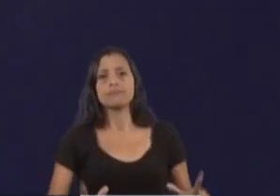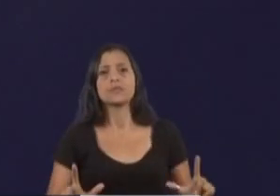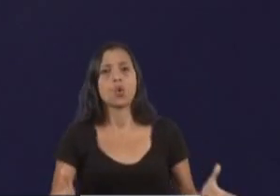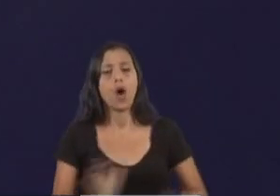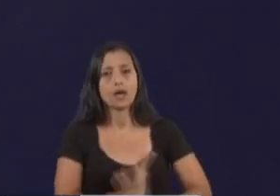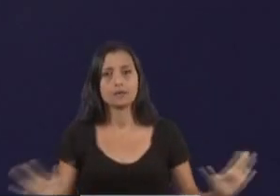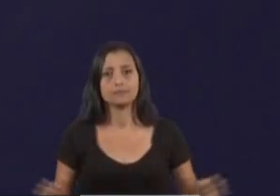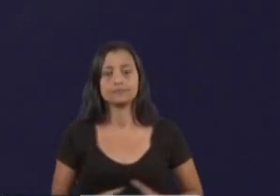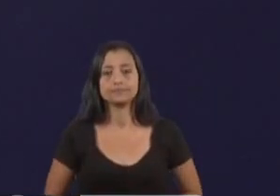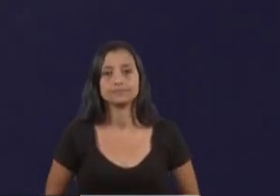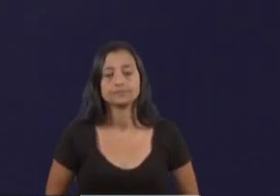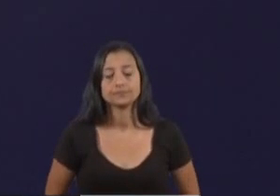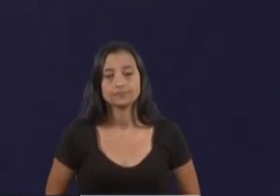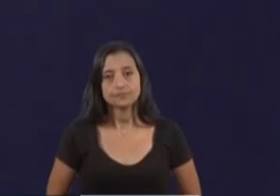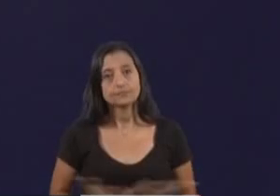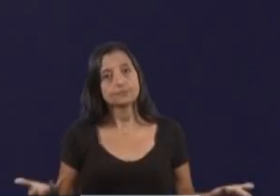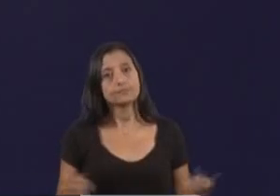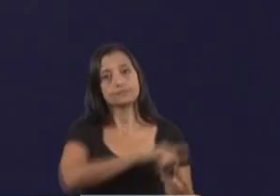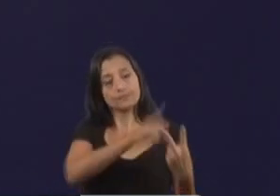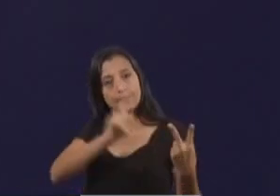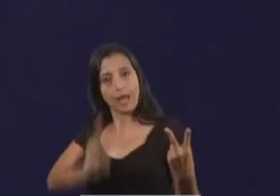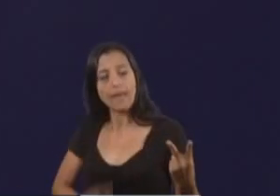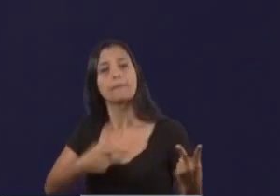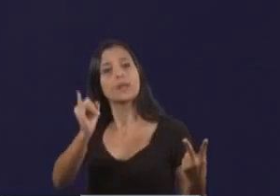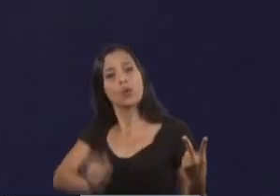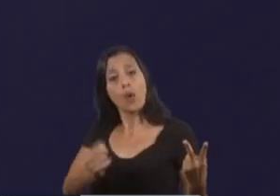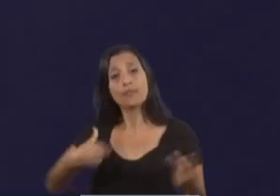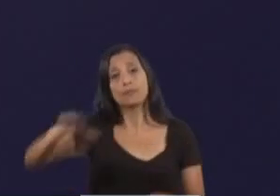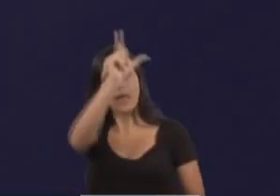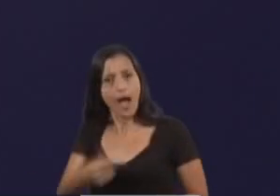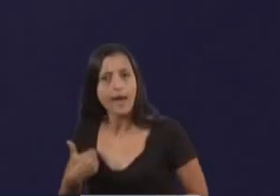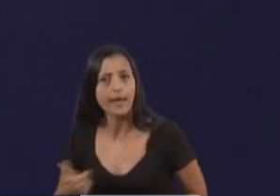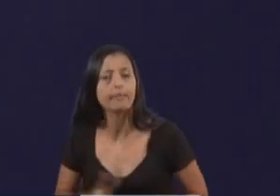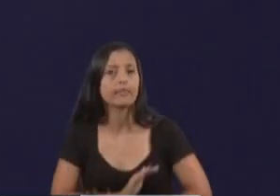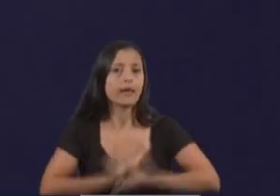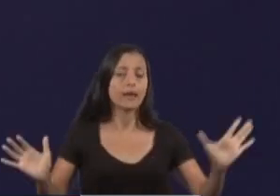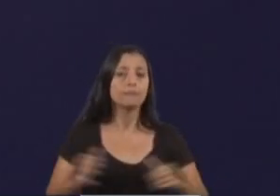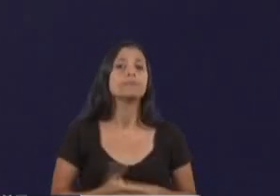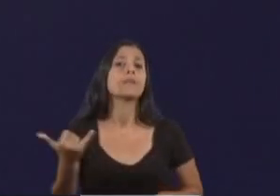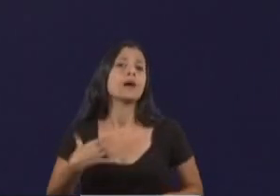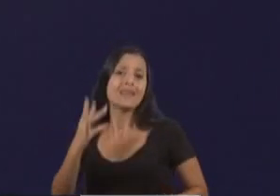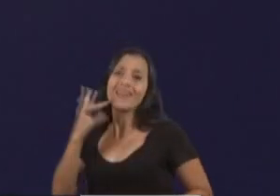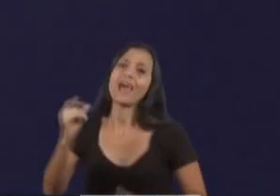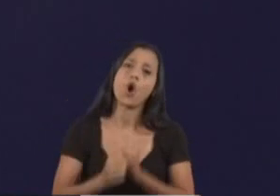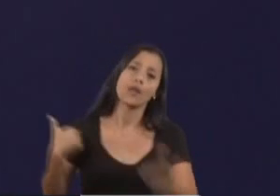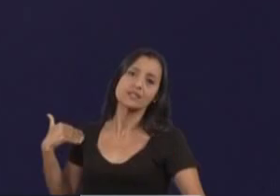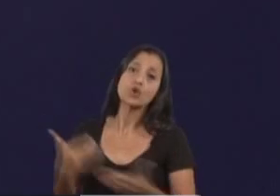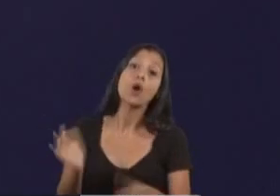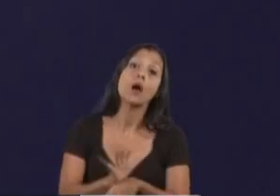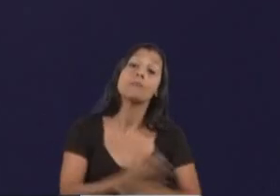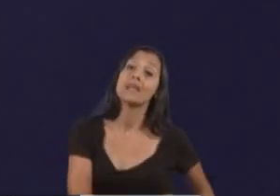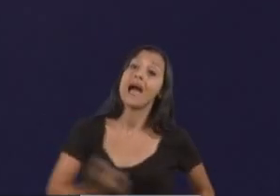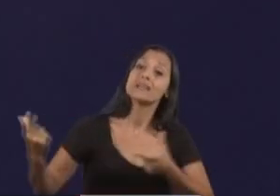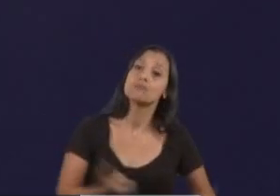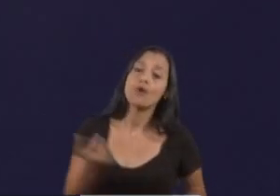se detiene. En otro orden de cosas, contarles que Argentina rompió récords históricos en exportación de